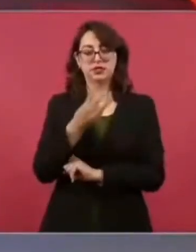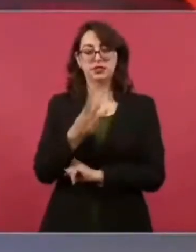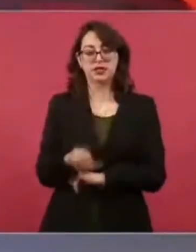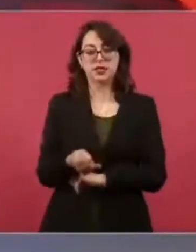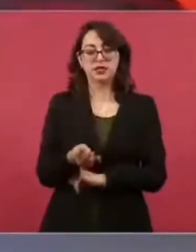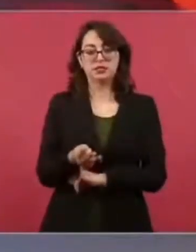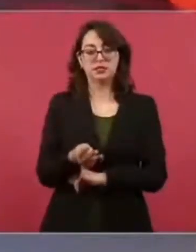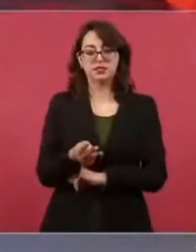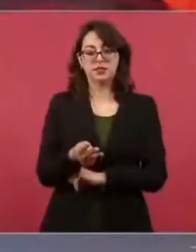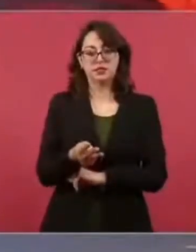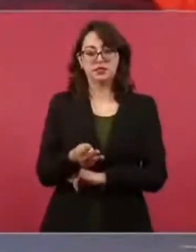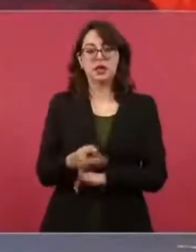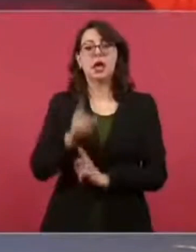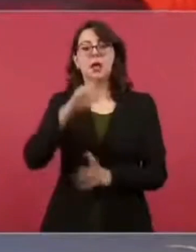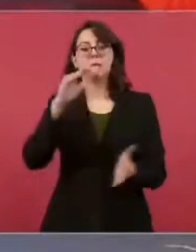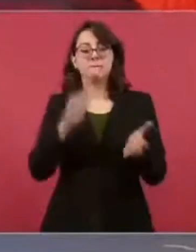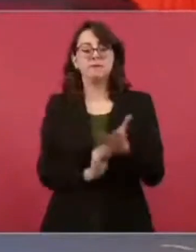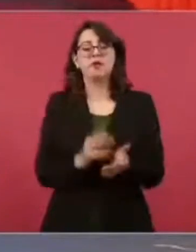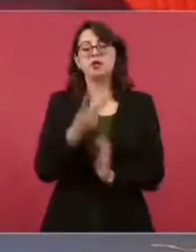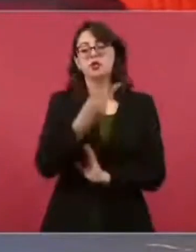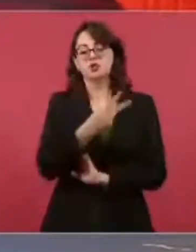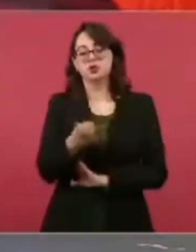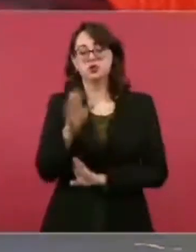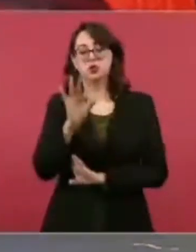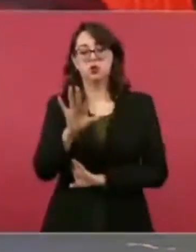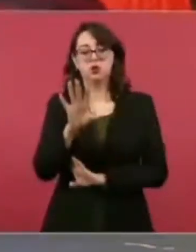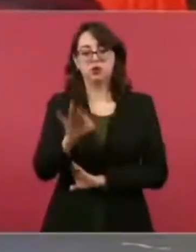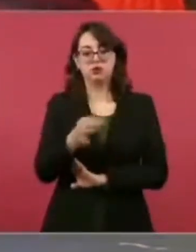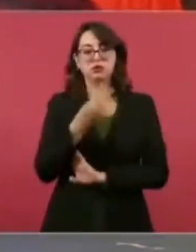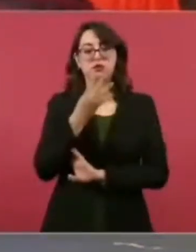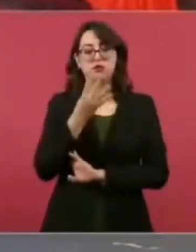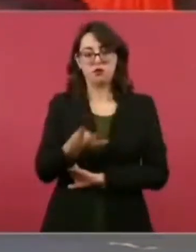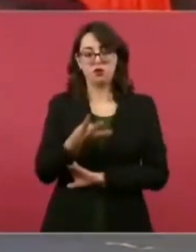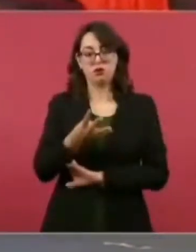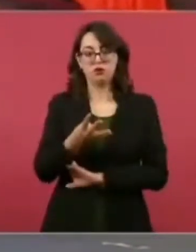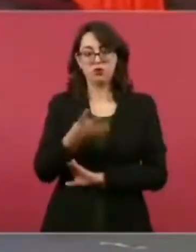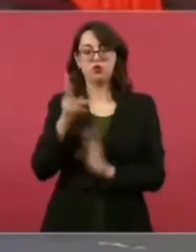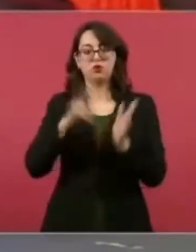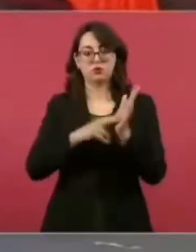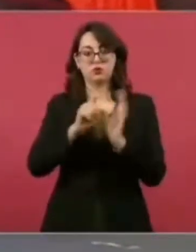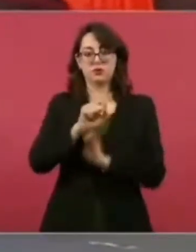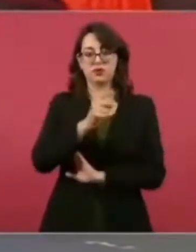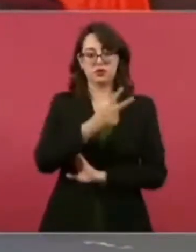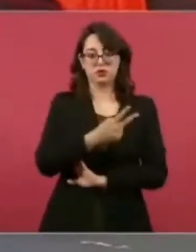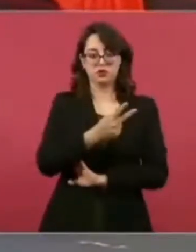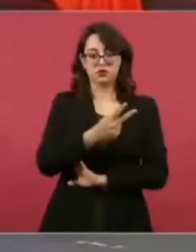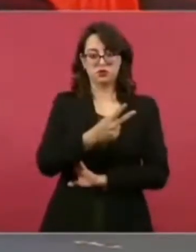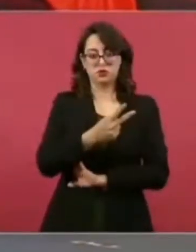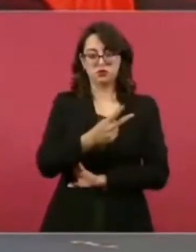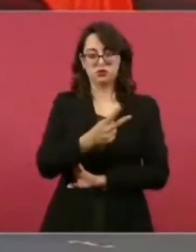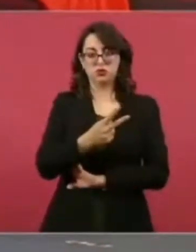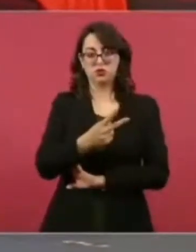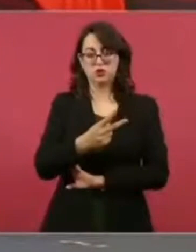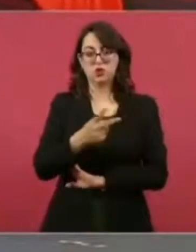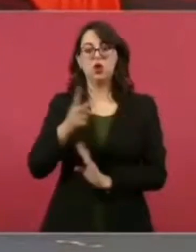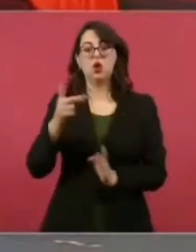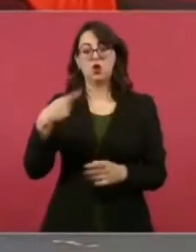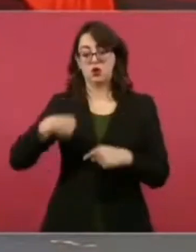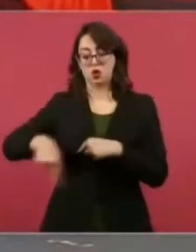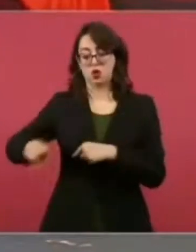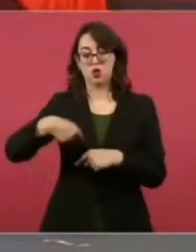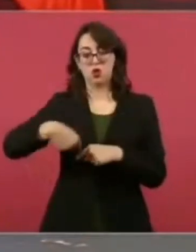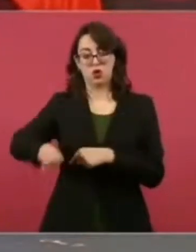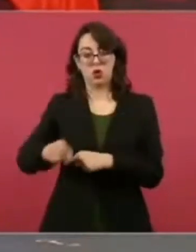veintiuno mil doscientos cuarenta y cuatro en el dos mil